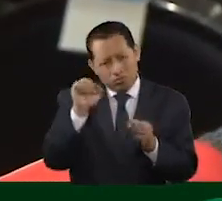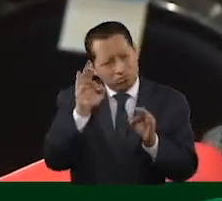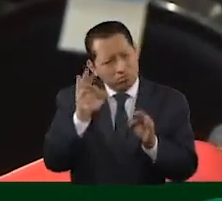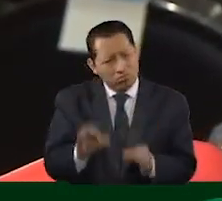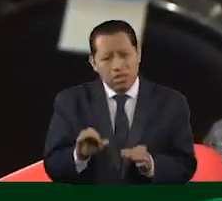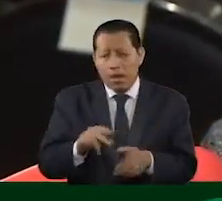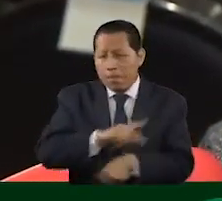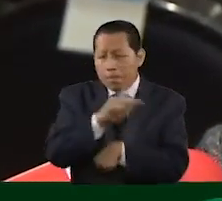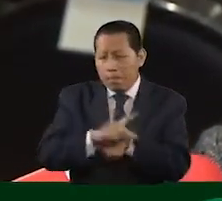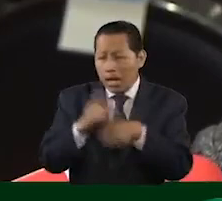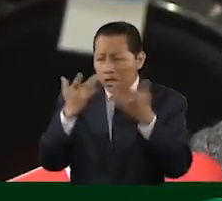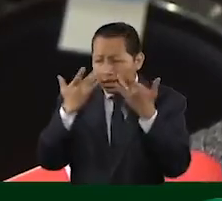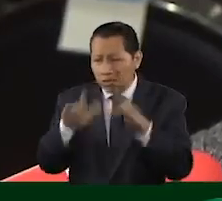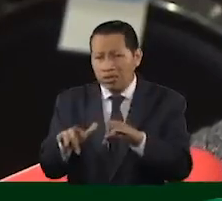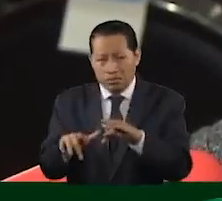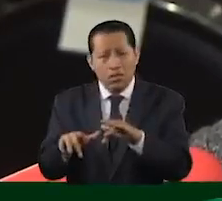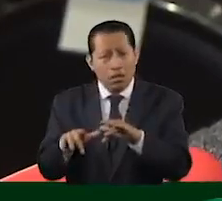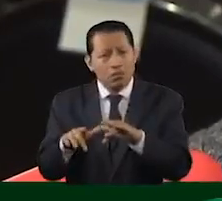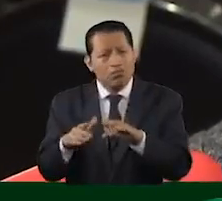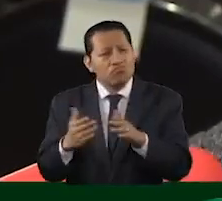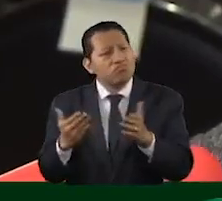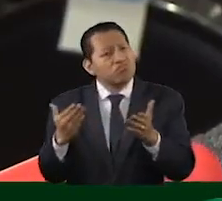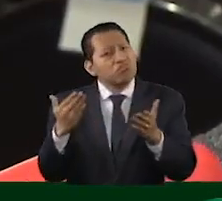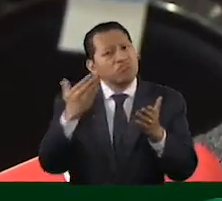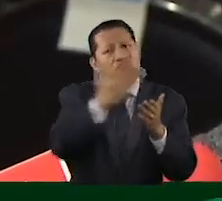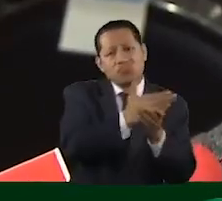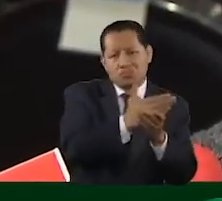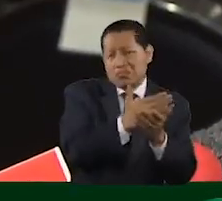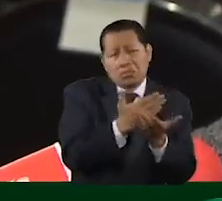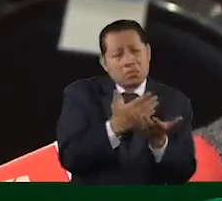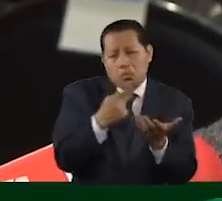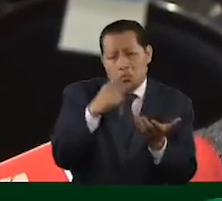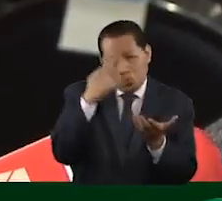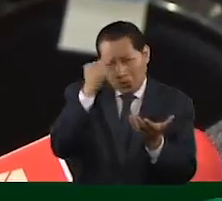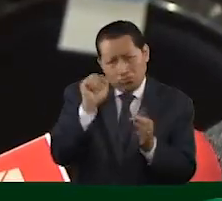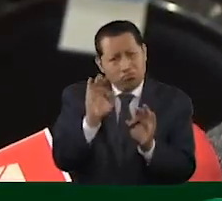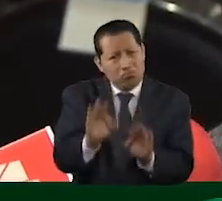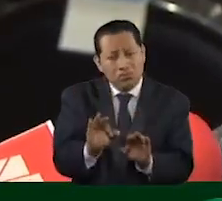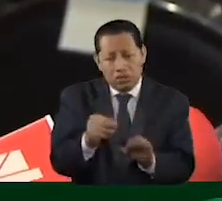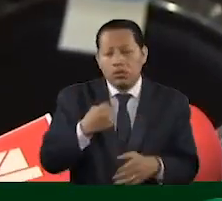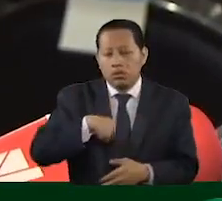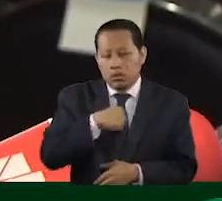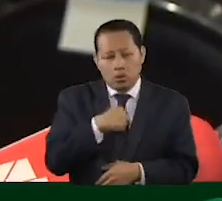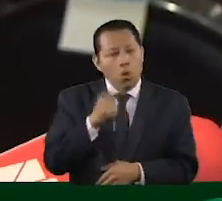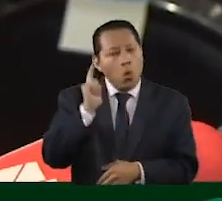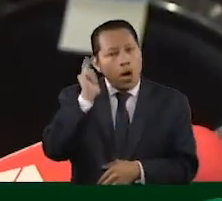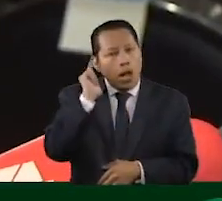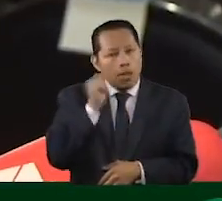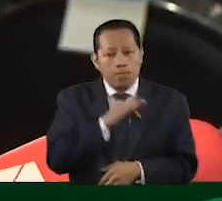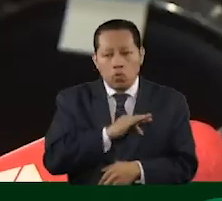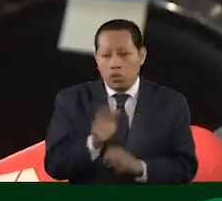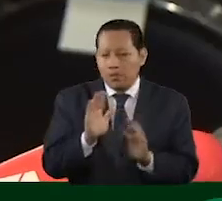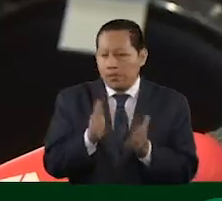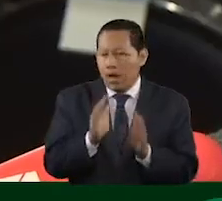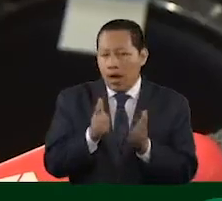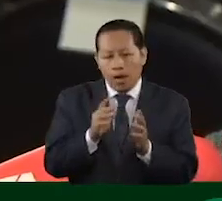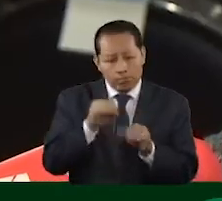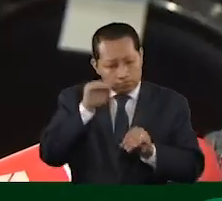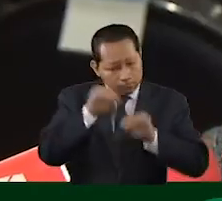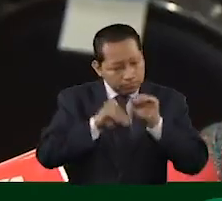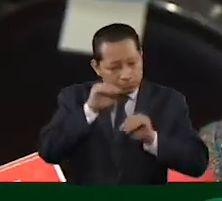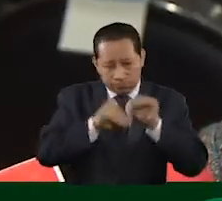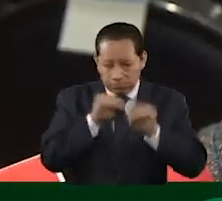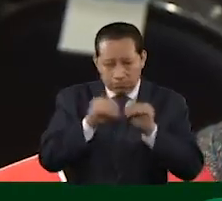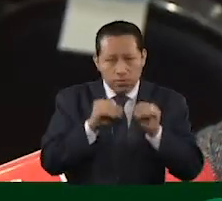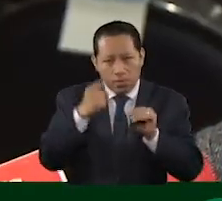de sus países. Nosotros hacemos votos para que el gobierno ya es momento que también haga una estrategia de carácter